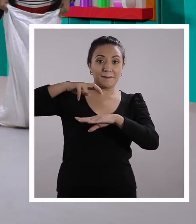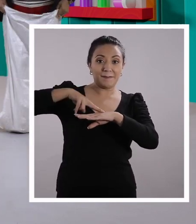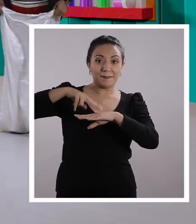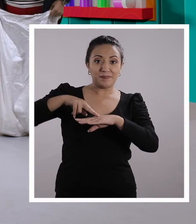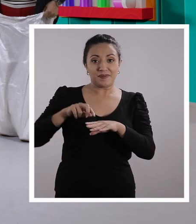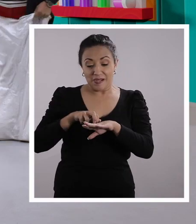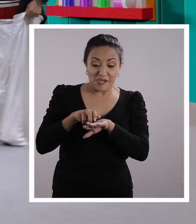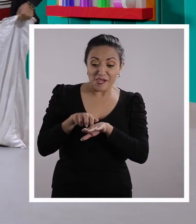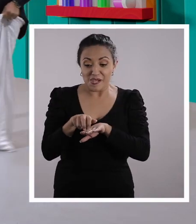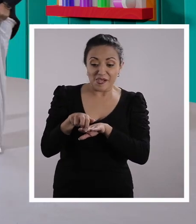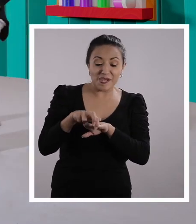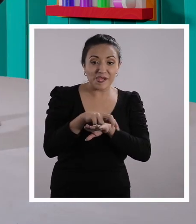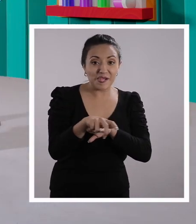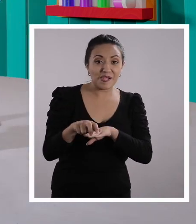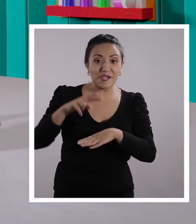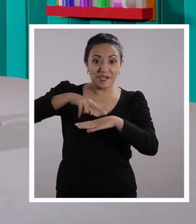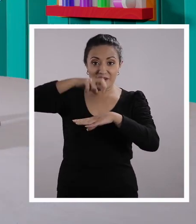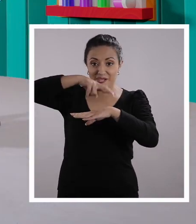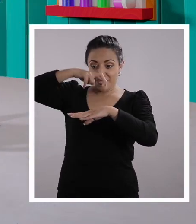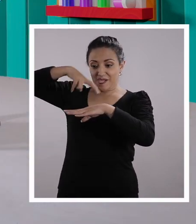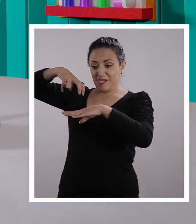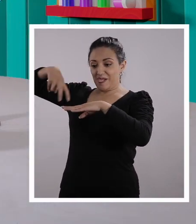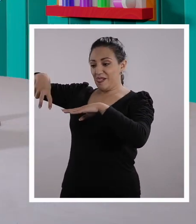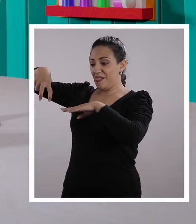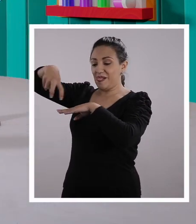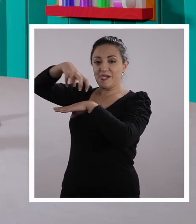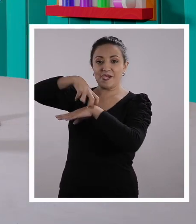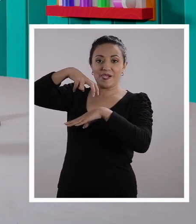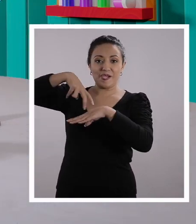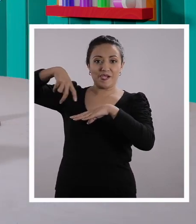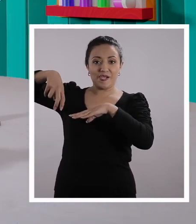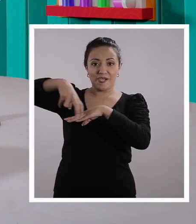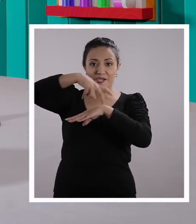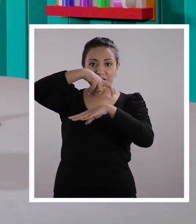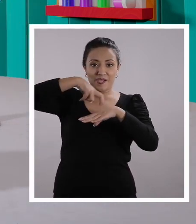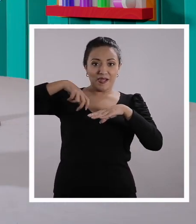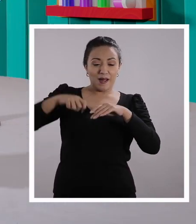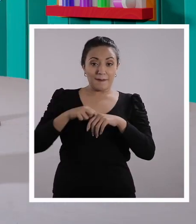eso hablábamos de todos sus amigos que están viendo en casa